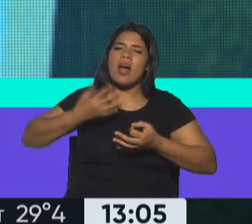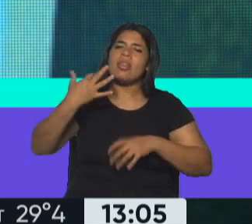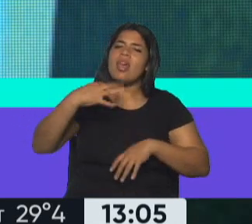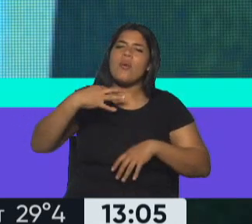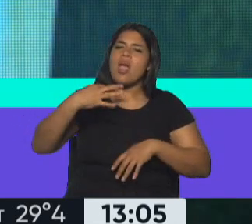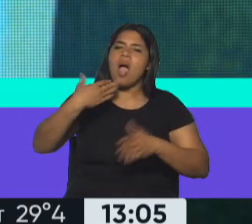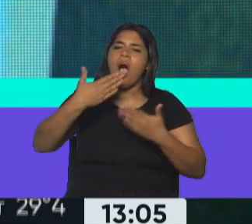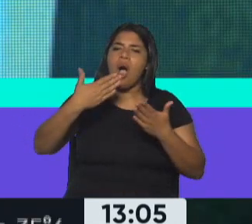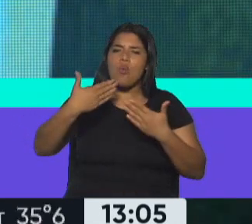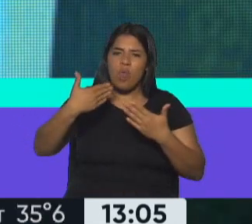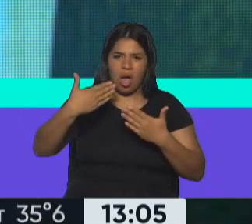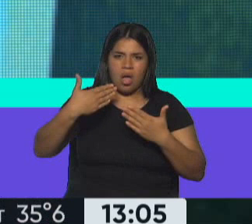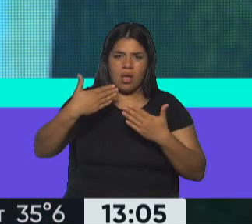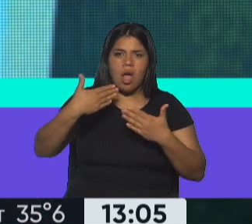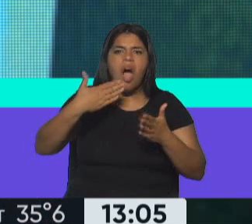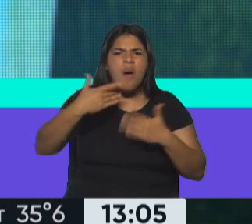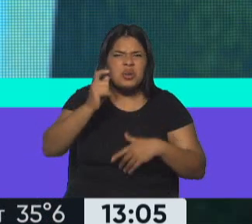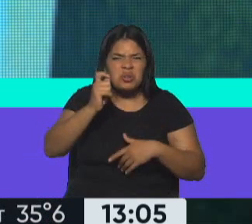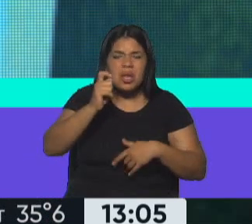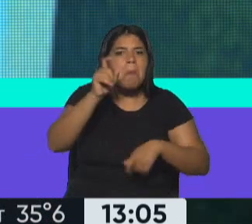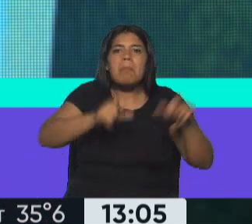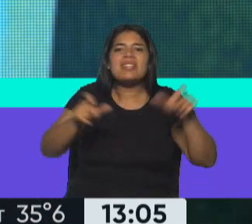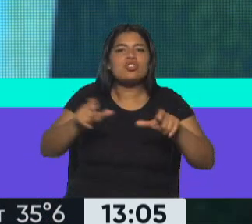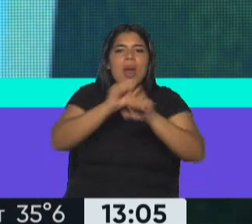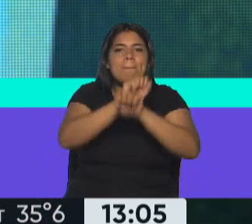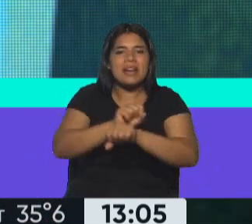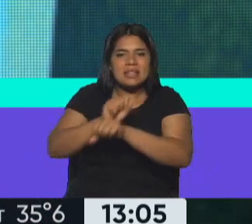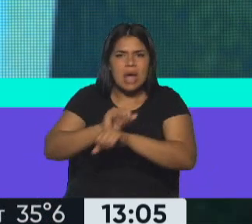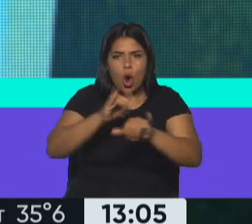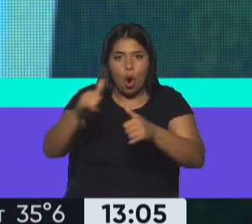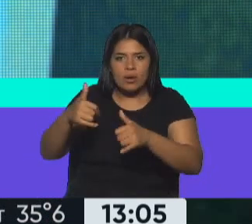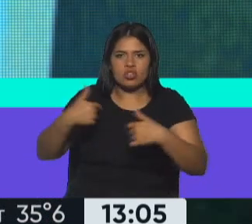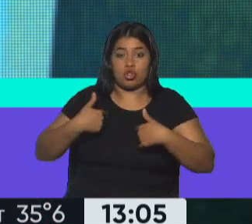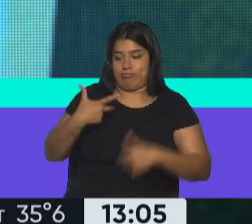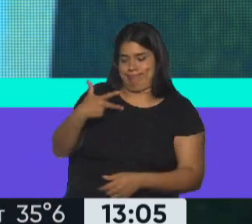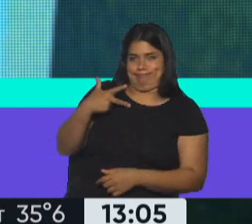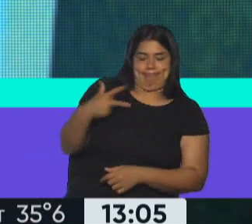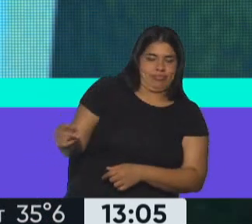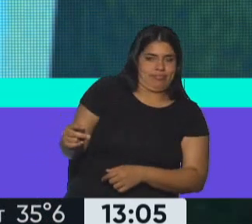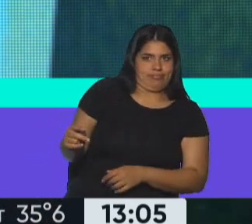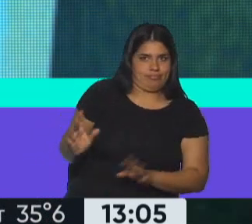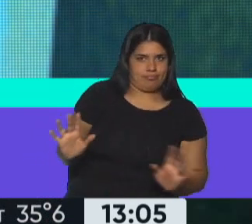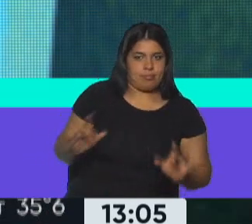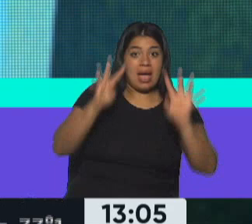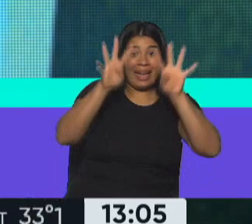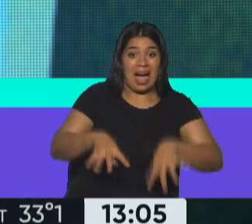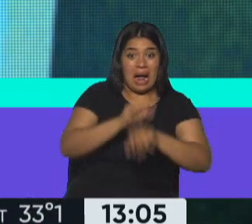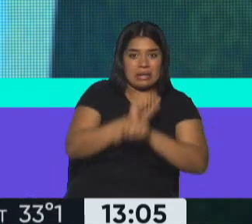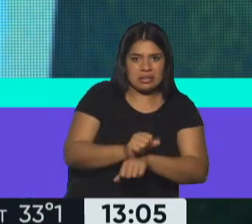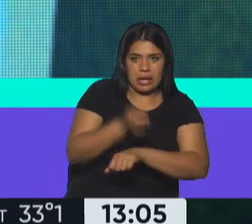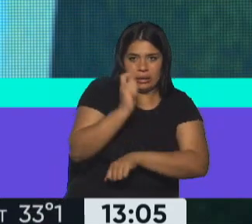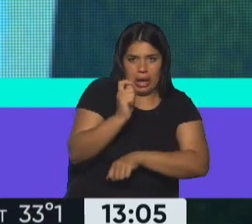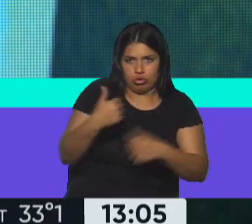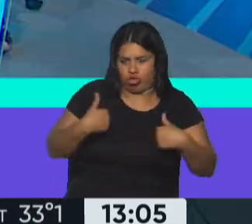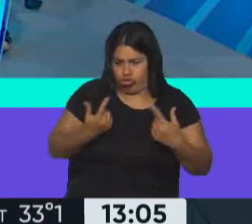con los jóvenes con los jóvenes presos y yo primero dije que no aunque dentro de una cárcel tienen que estar los que hacen más las cosas yo que